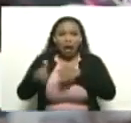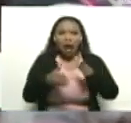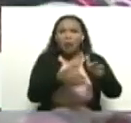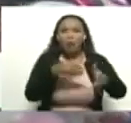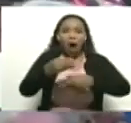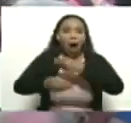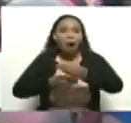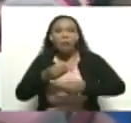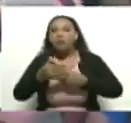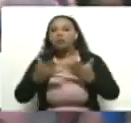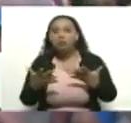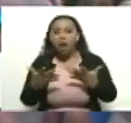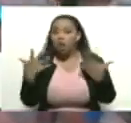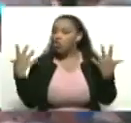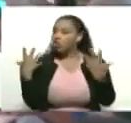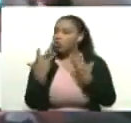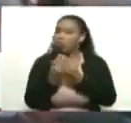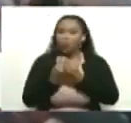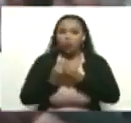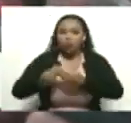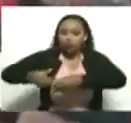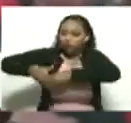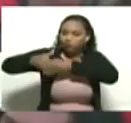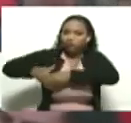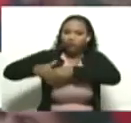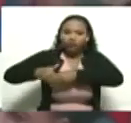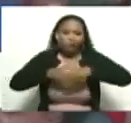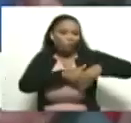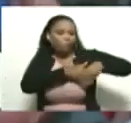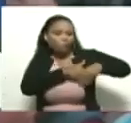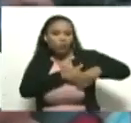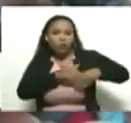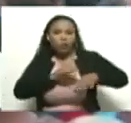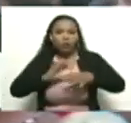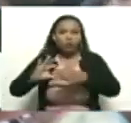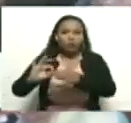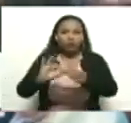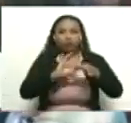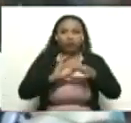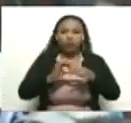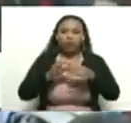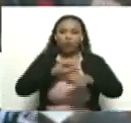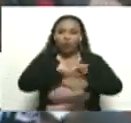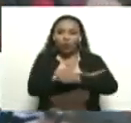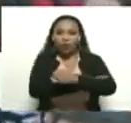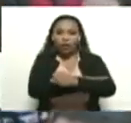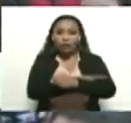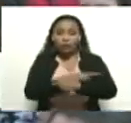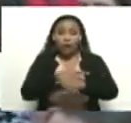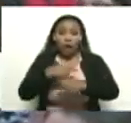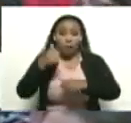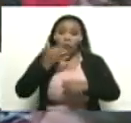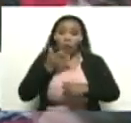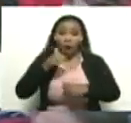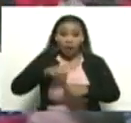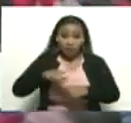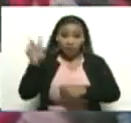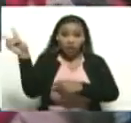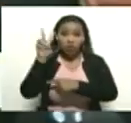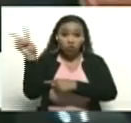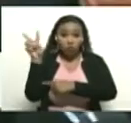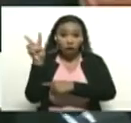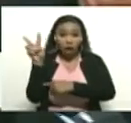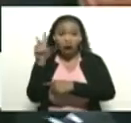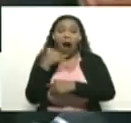la hagamos agarrados de la mano, unidos. Porque el día que se arme un rollo aquí en Venezuela, nosotros estamos obligados a estar